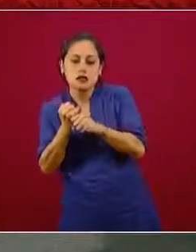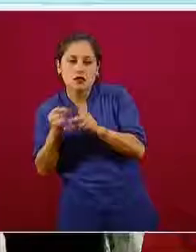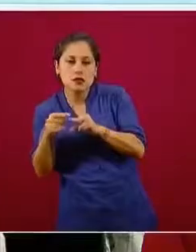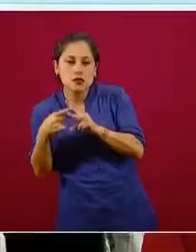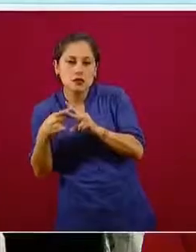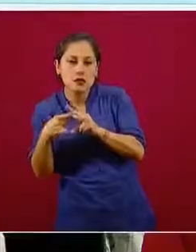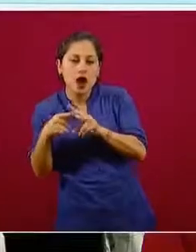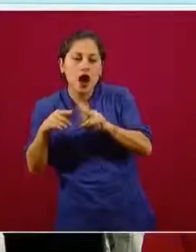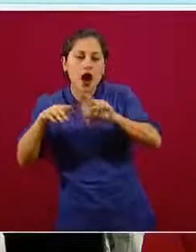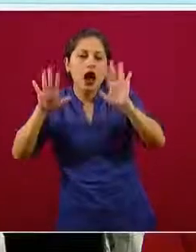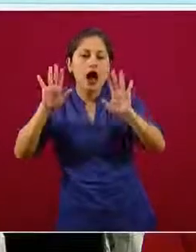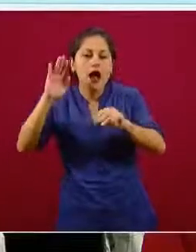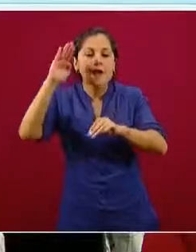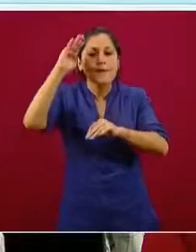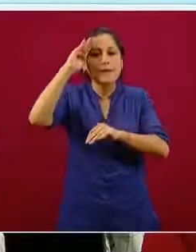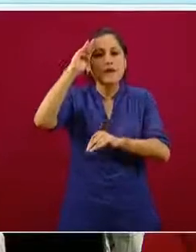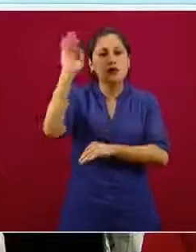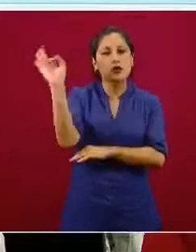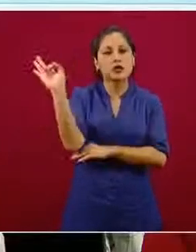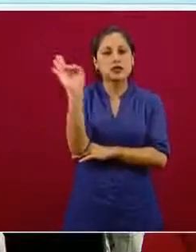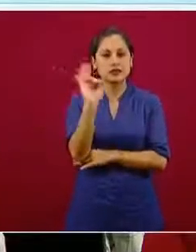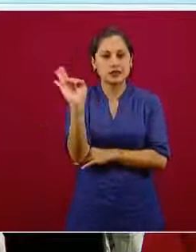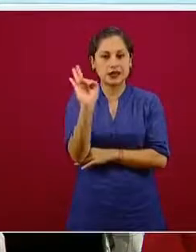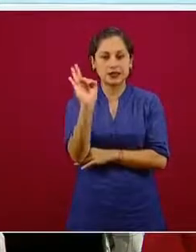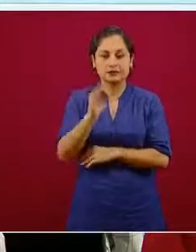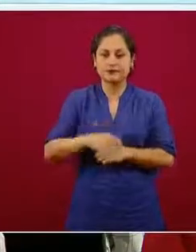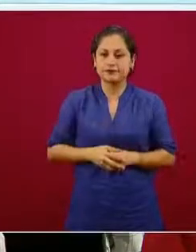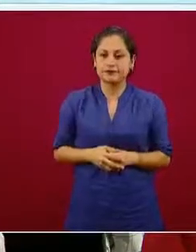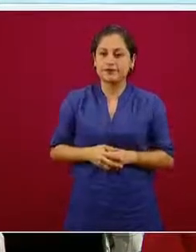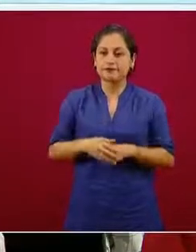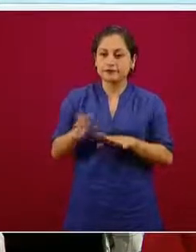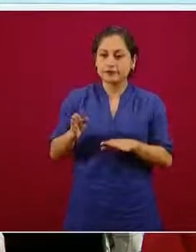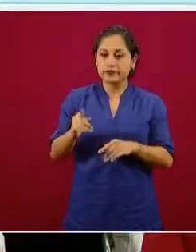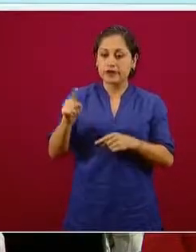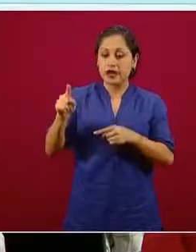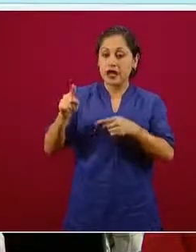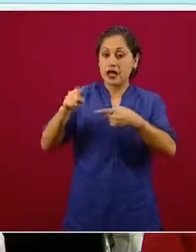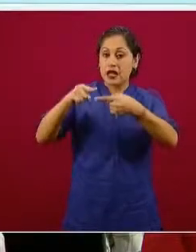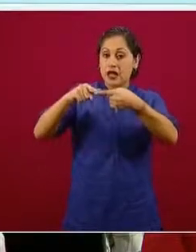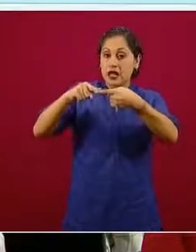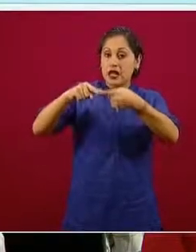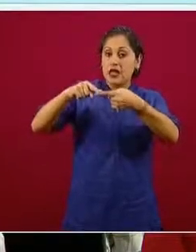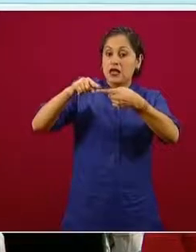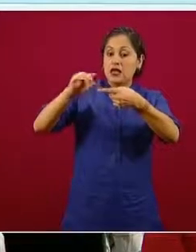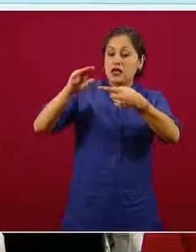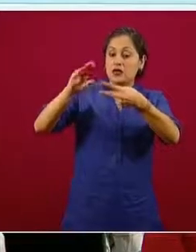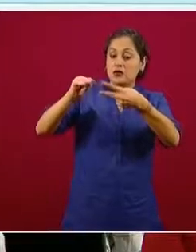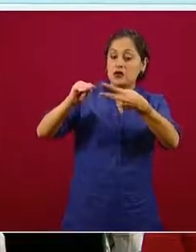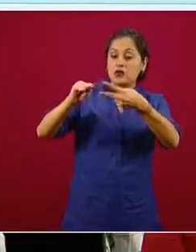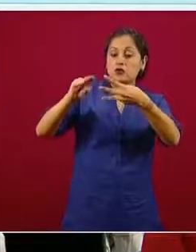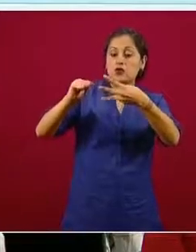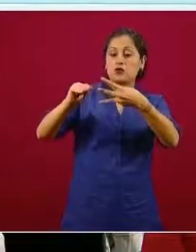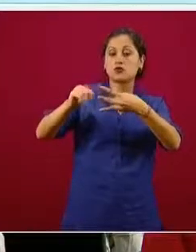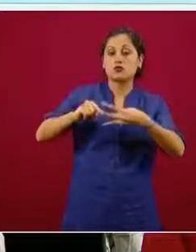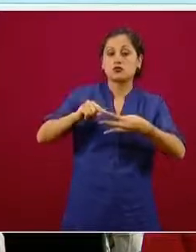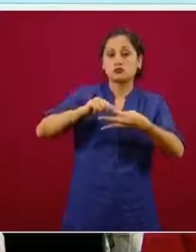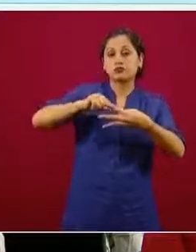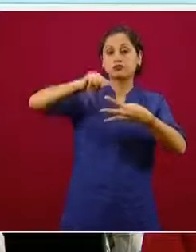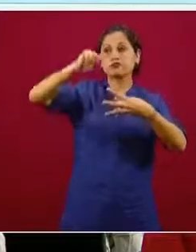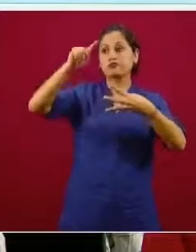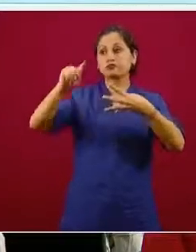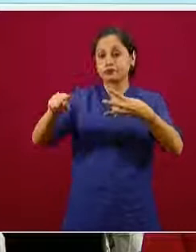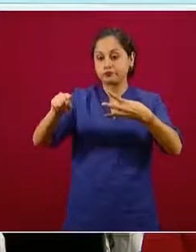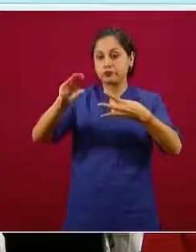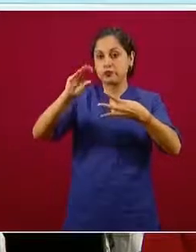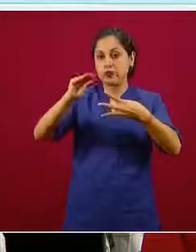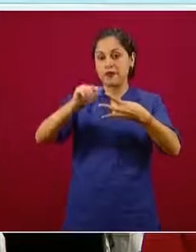De modo que en el carril que separa a las curvas 90 y a la curva 10, hay 80% de probabilidad de que por